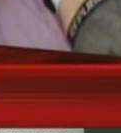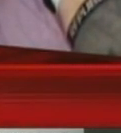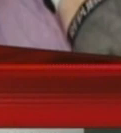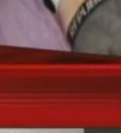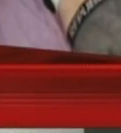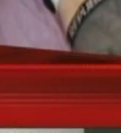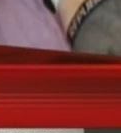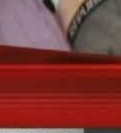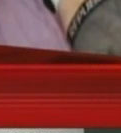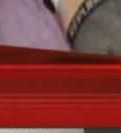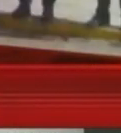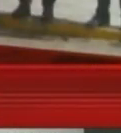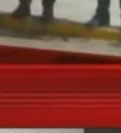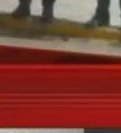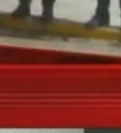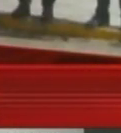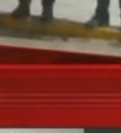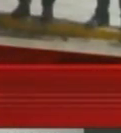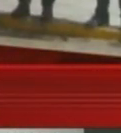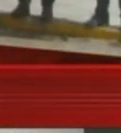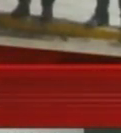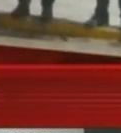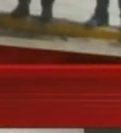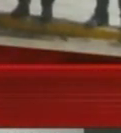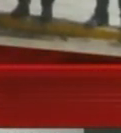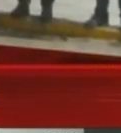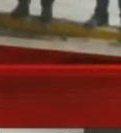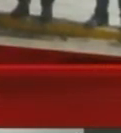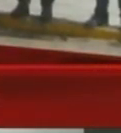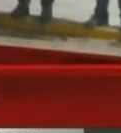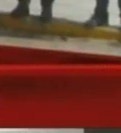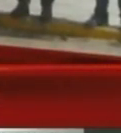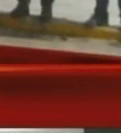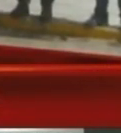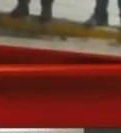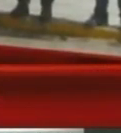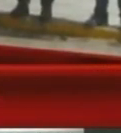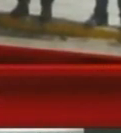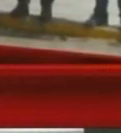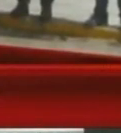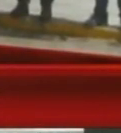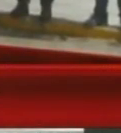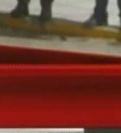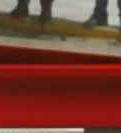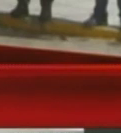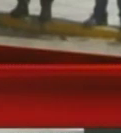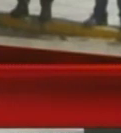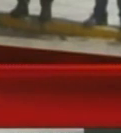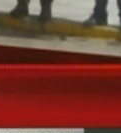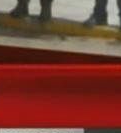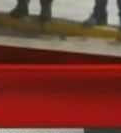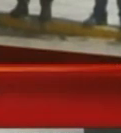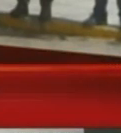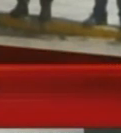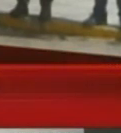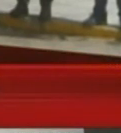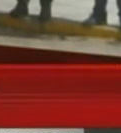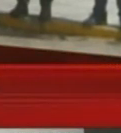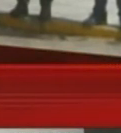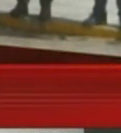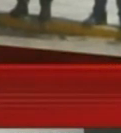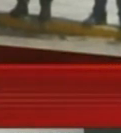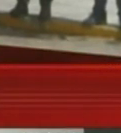asesinos. Son conductas importadas e infiltradas de otros países aquí. Tiene un actor intelectual que, al